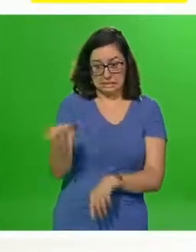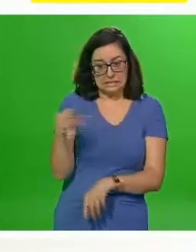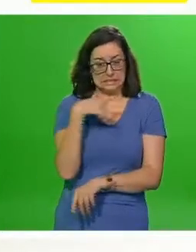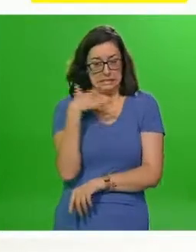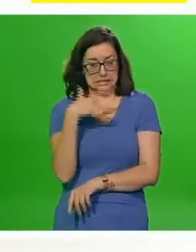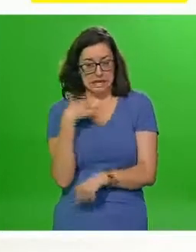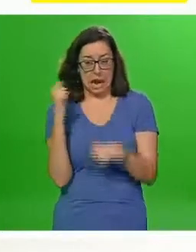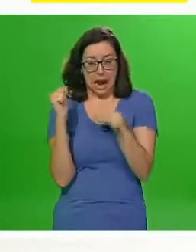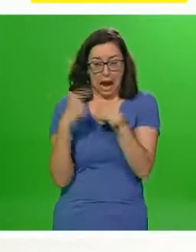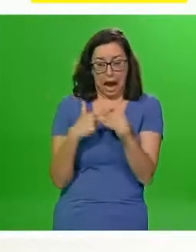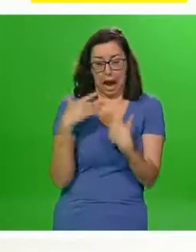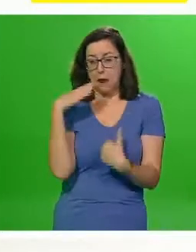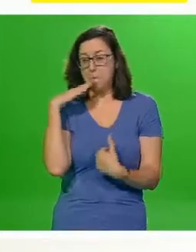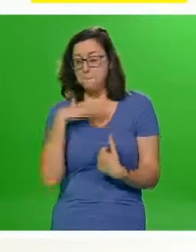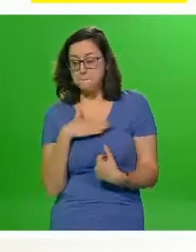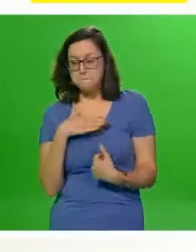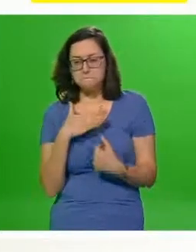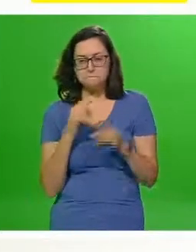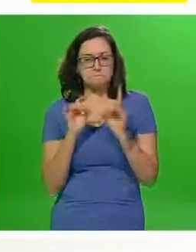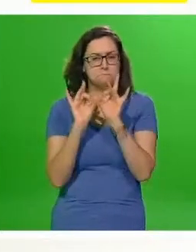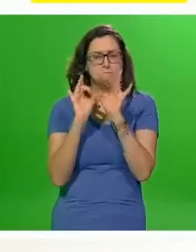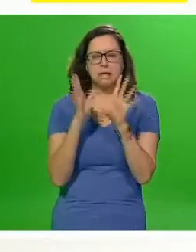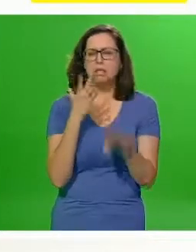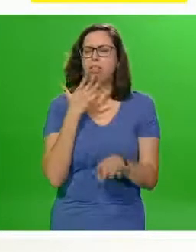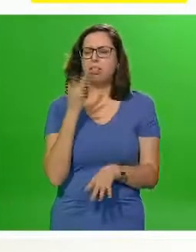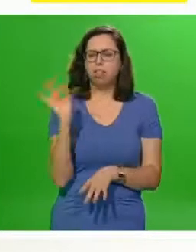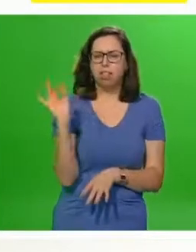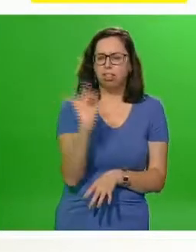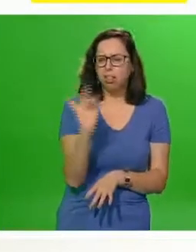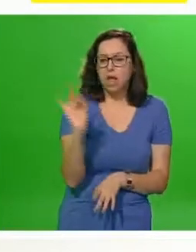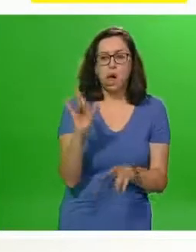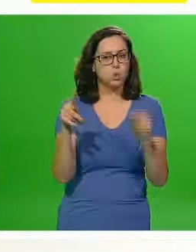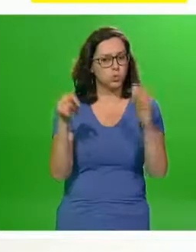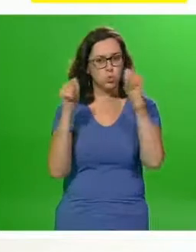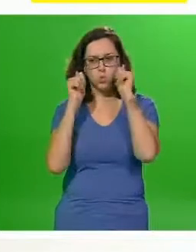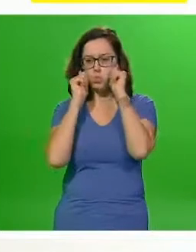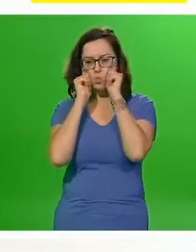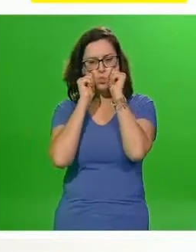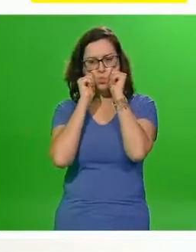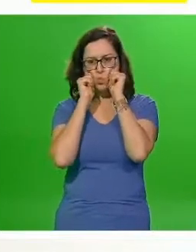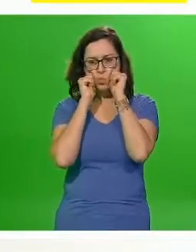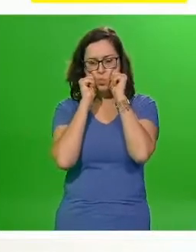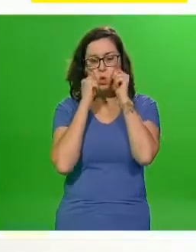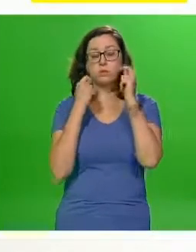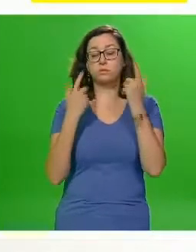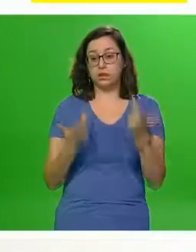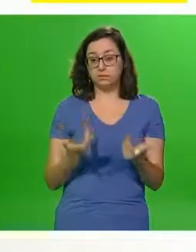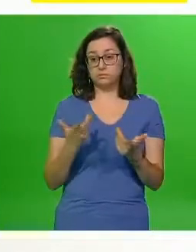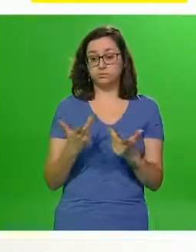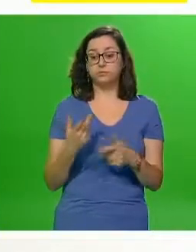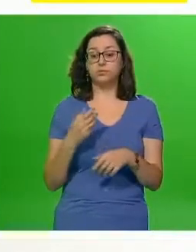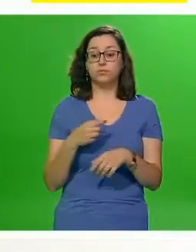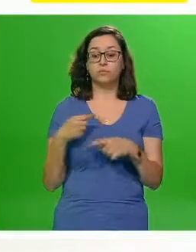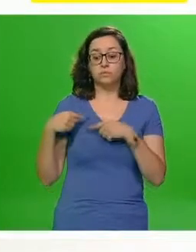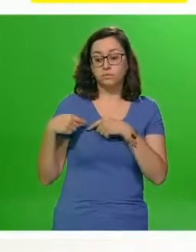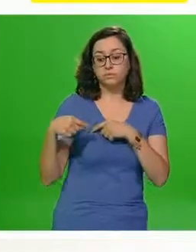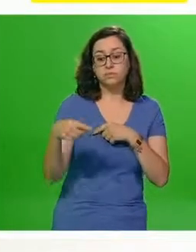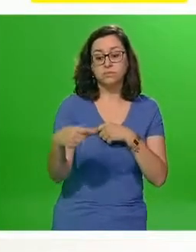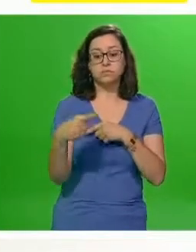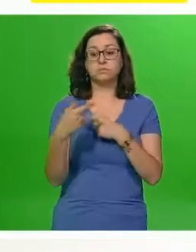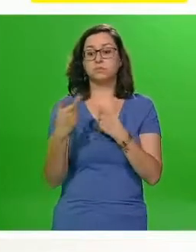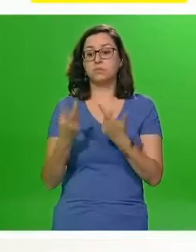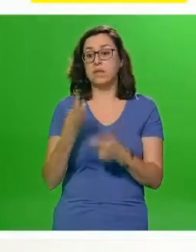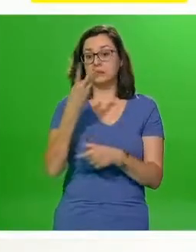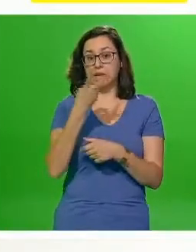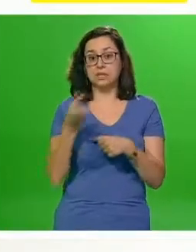evento, cualquier situación que presenten en los días posteriores o hasta el primer mes o